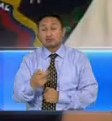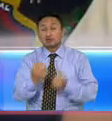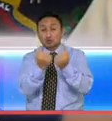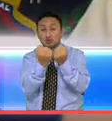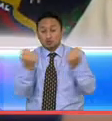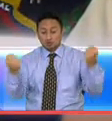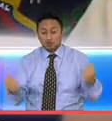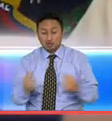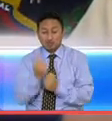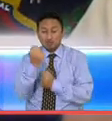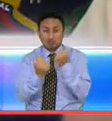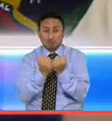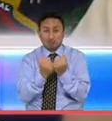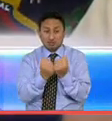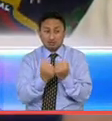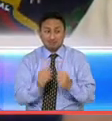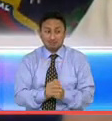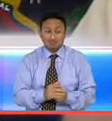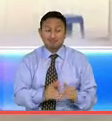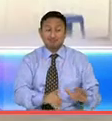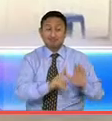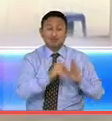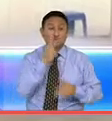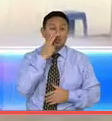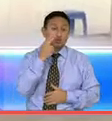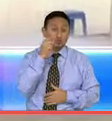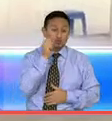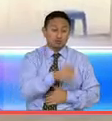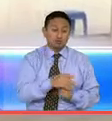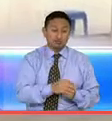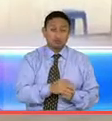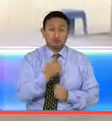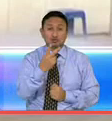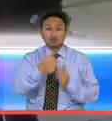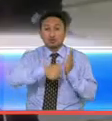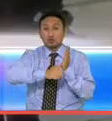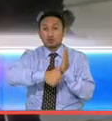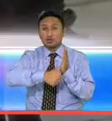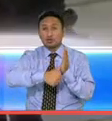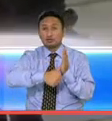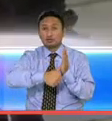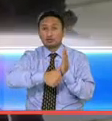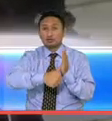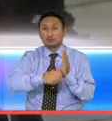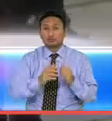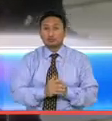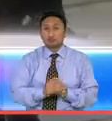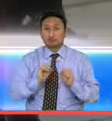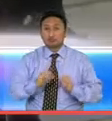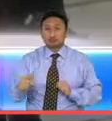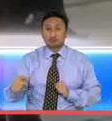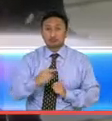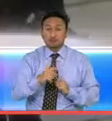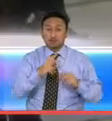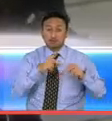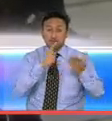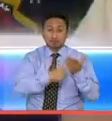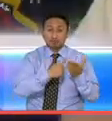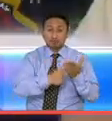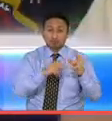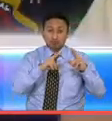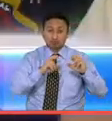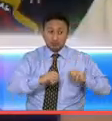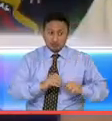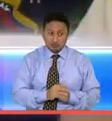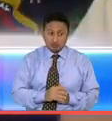de soga, seis colillas de tabacos, dos huellas parciales que se va a llevar al laboratorio de criminalística, pero